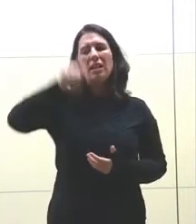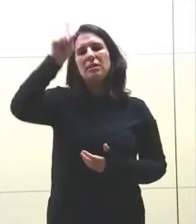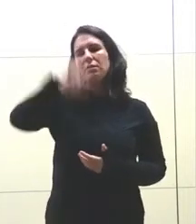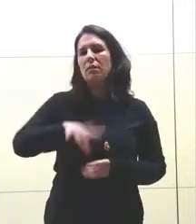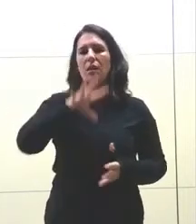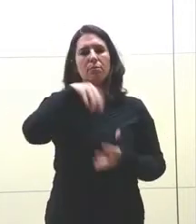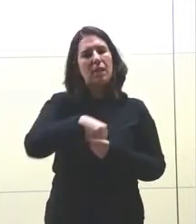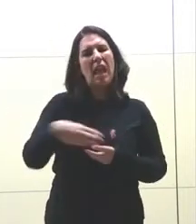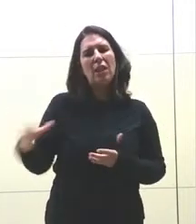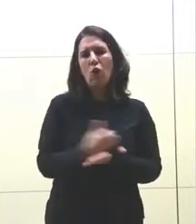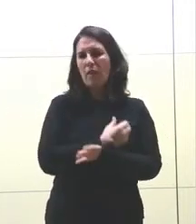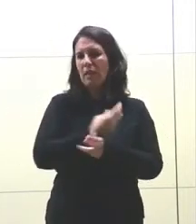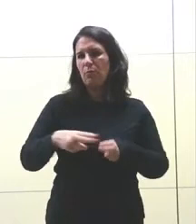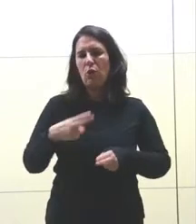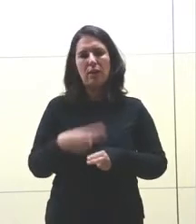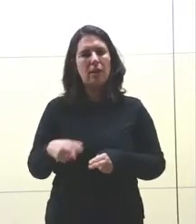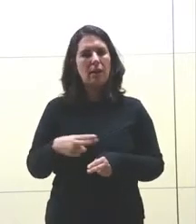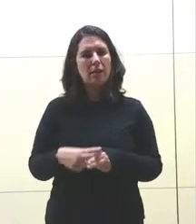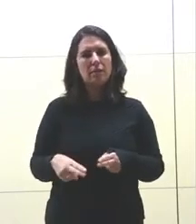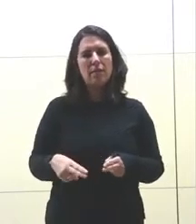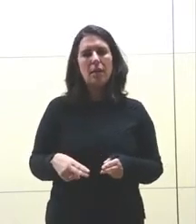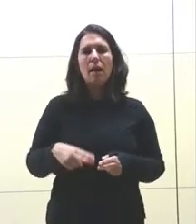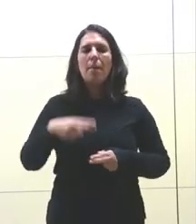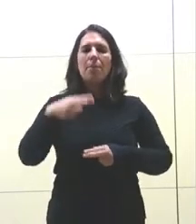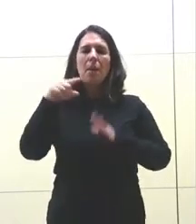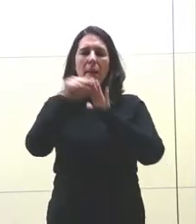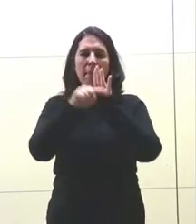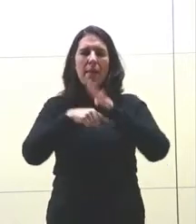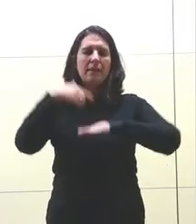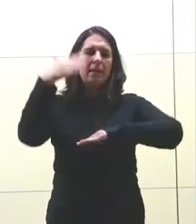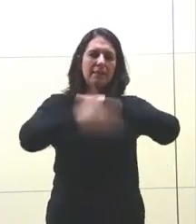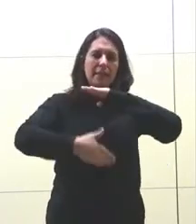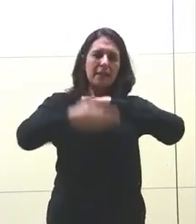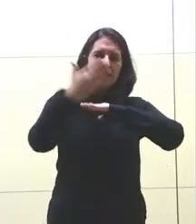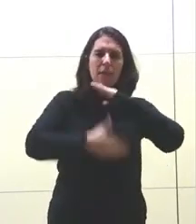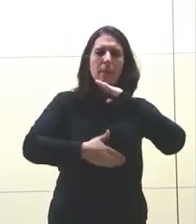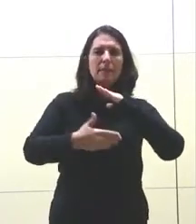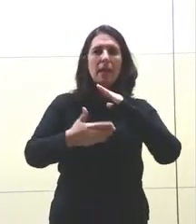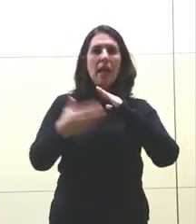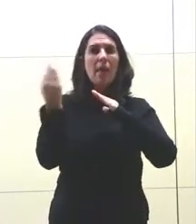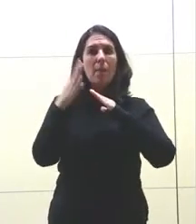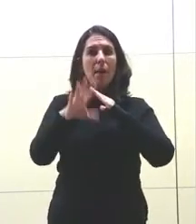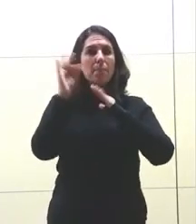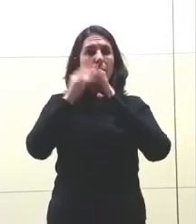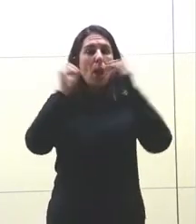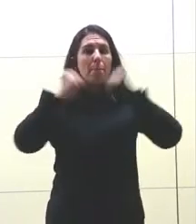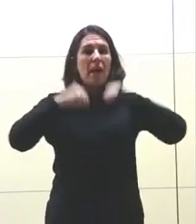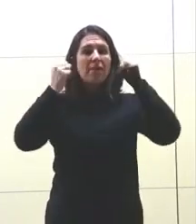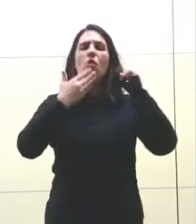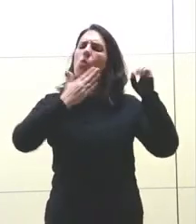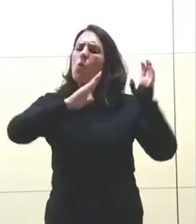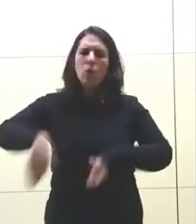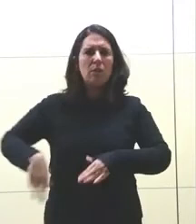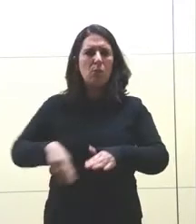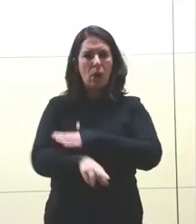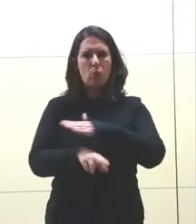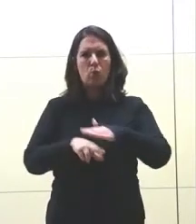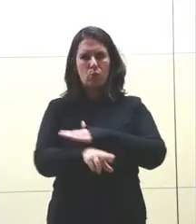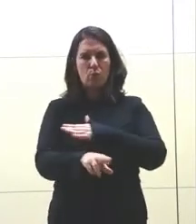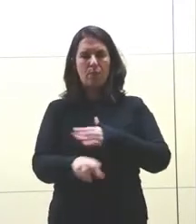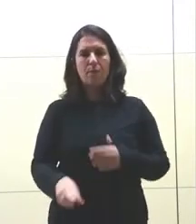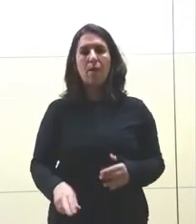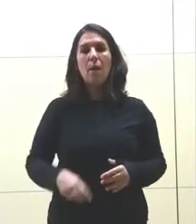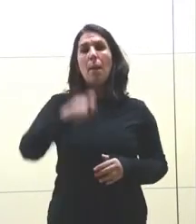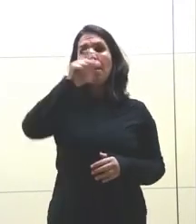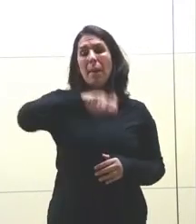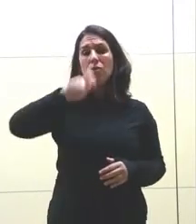políticas. Esto significa que las medidas restrictivas tienen que tomarse solamente como último recurso y las